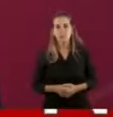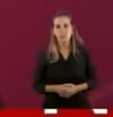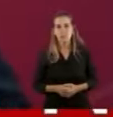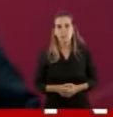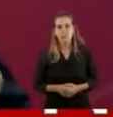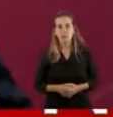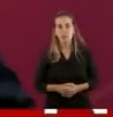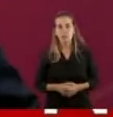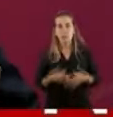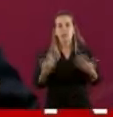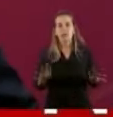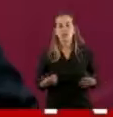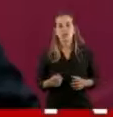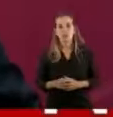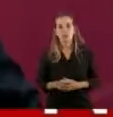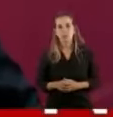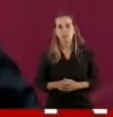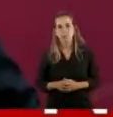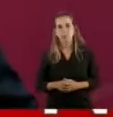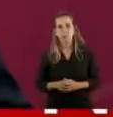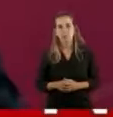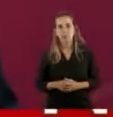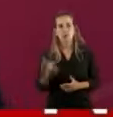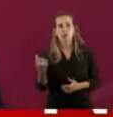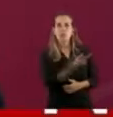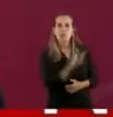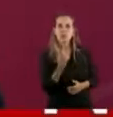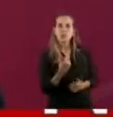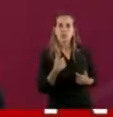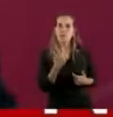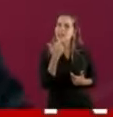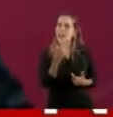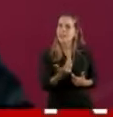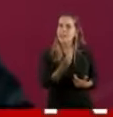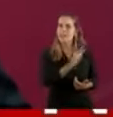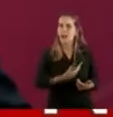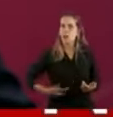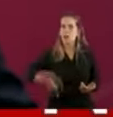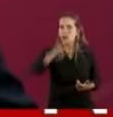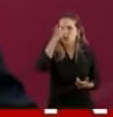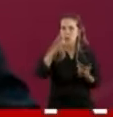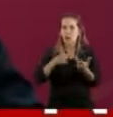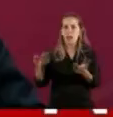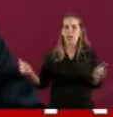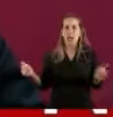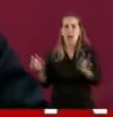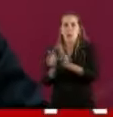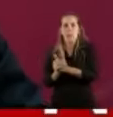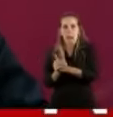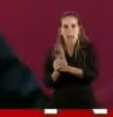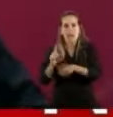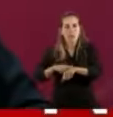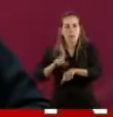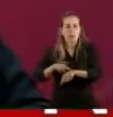Entonces, nosotros, y en esto agradezco al gobierno nacional que esté al lado nuestro en este momento difícil, porque a